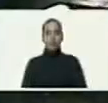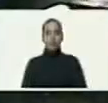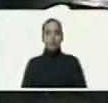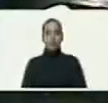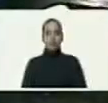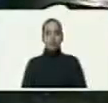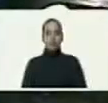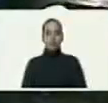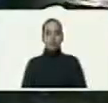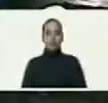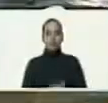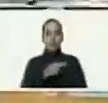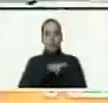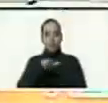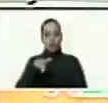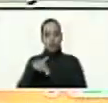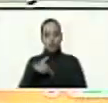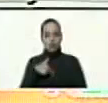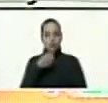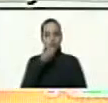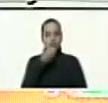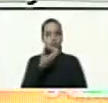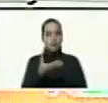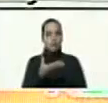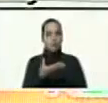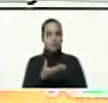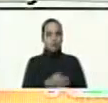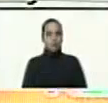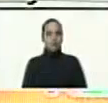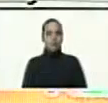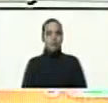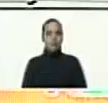Para nosotros es hermoso